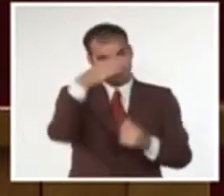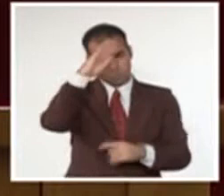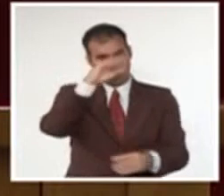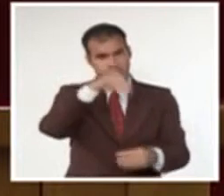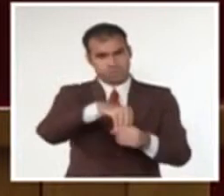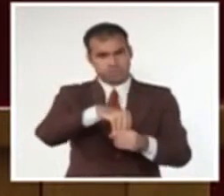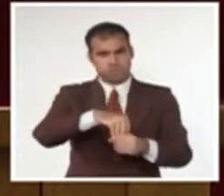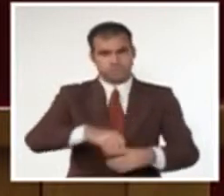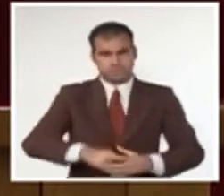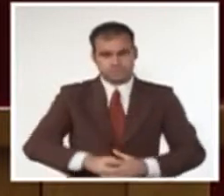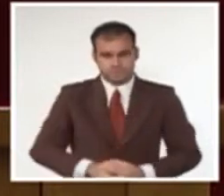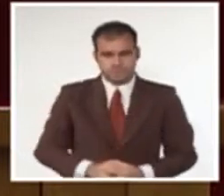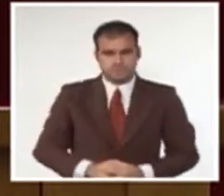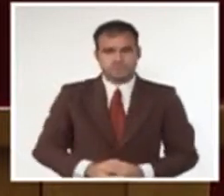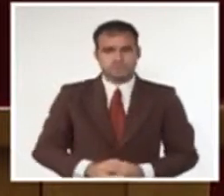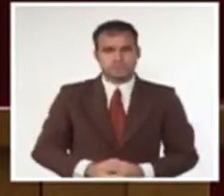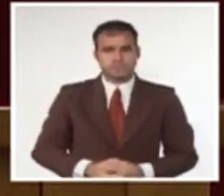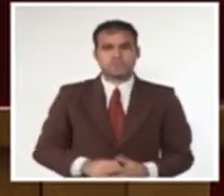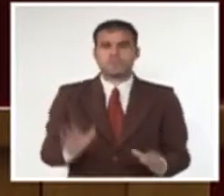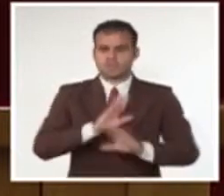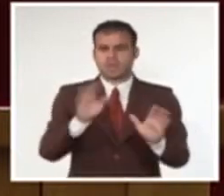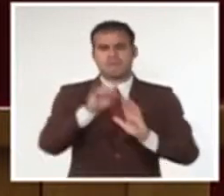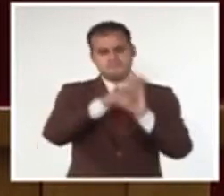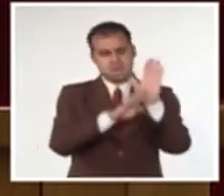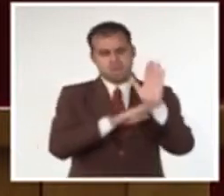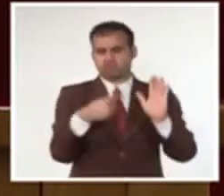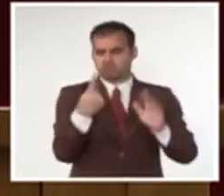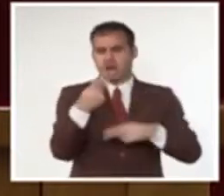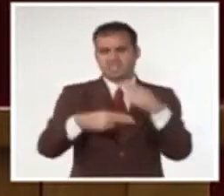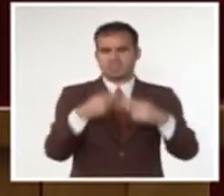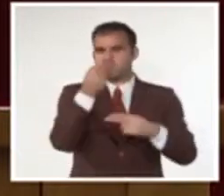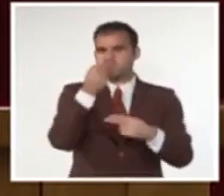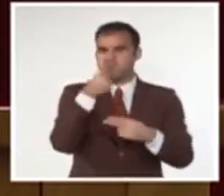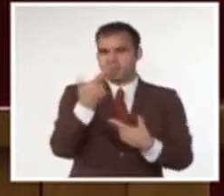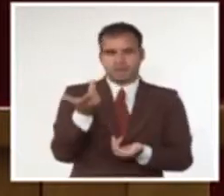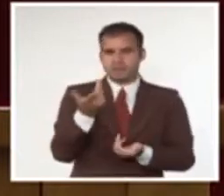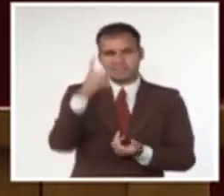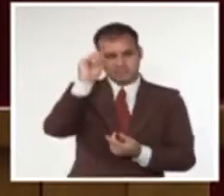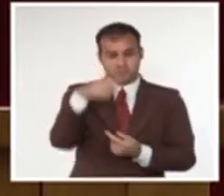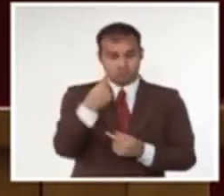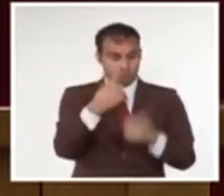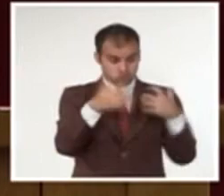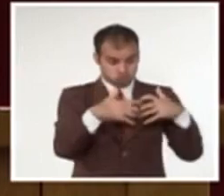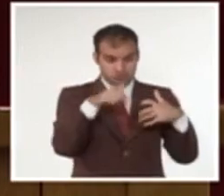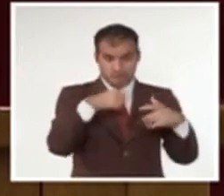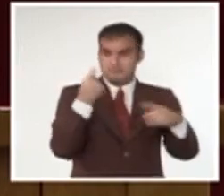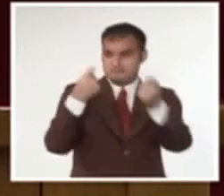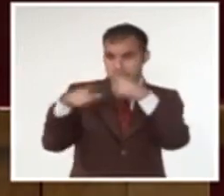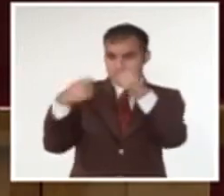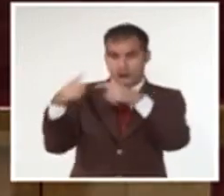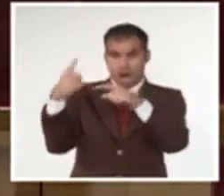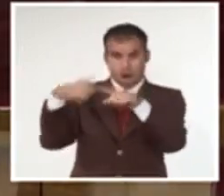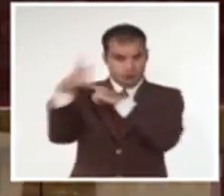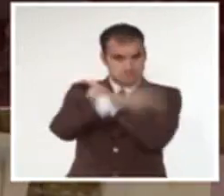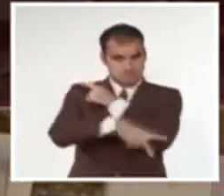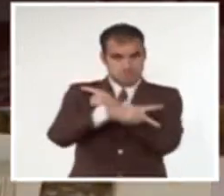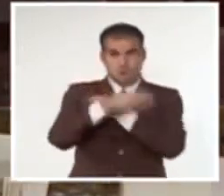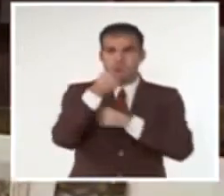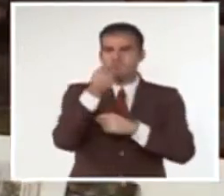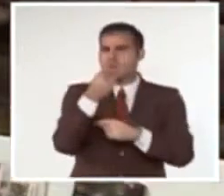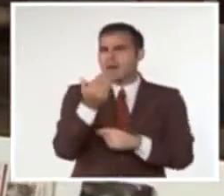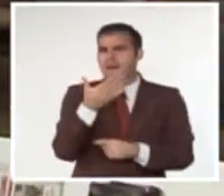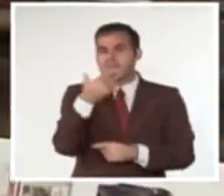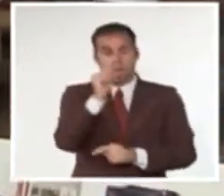Del mismo modo, las medidas adoptadas para estimular las exportaciones, aplicando resortes económicos que beneficien directamente